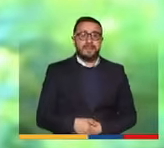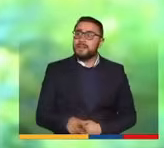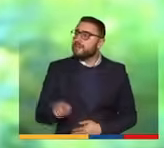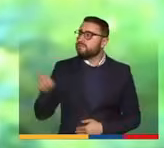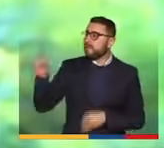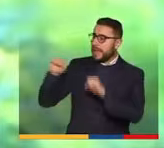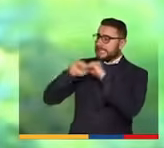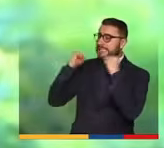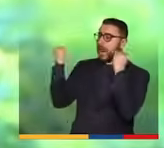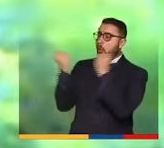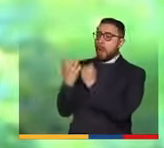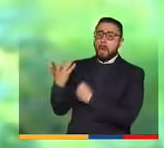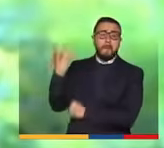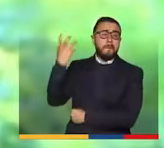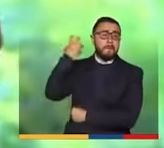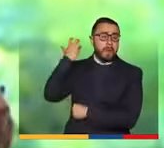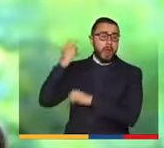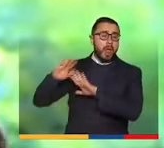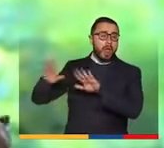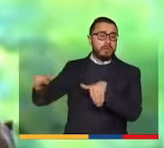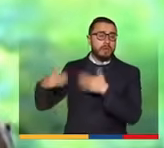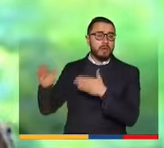no sé cuántos años.